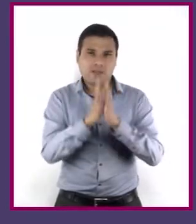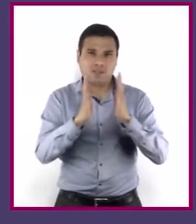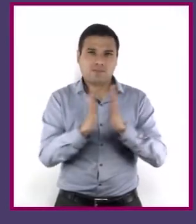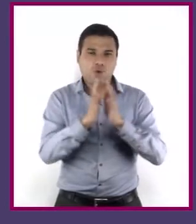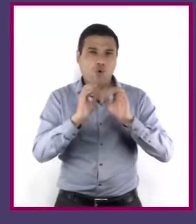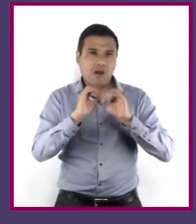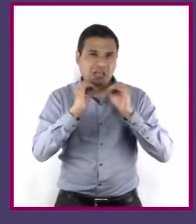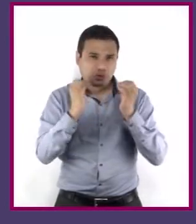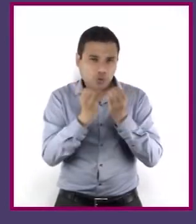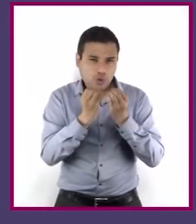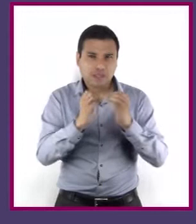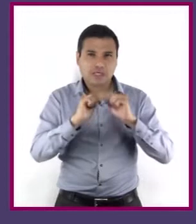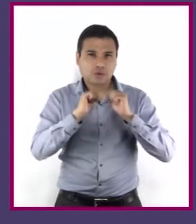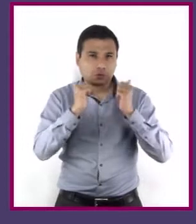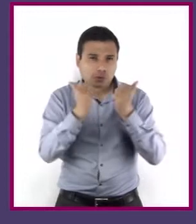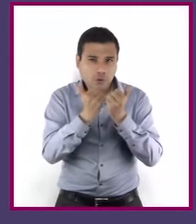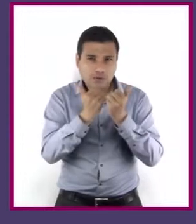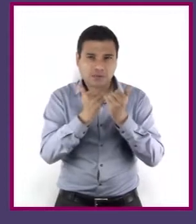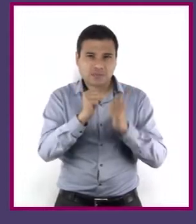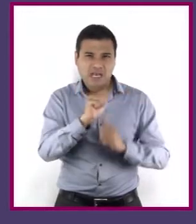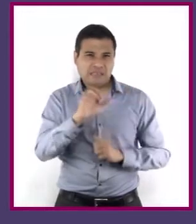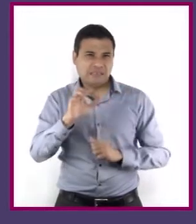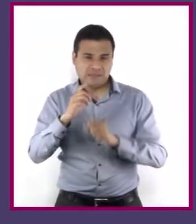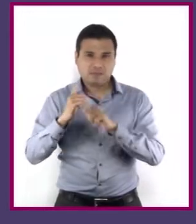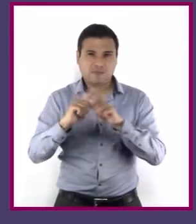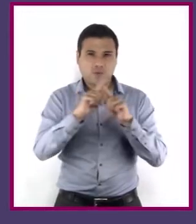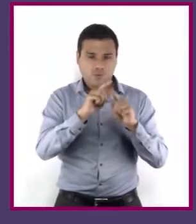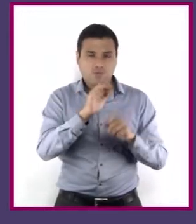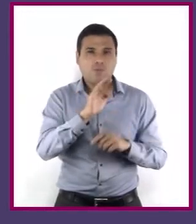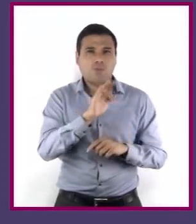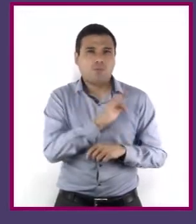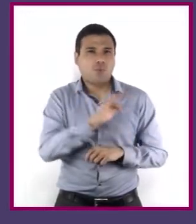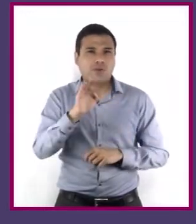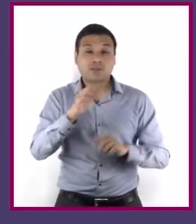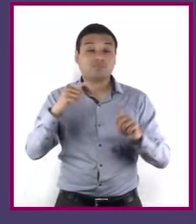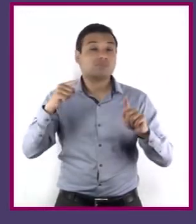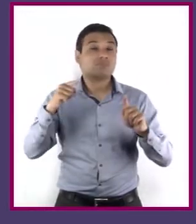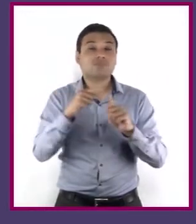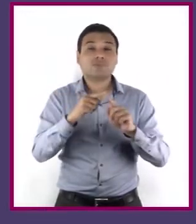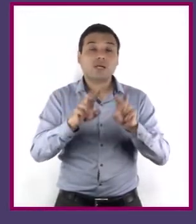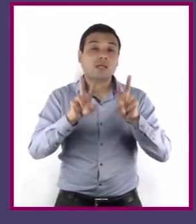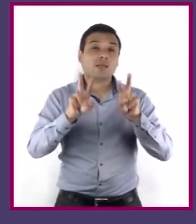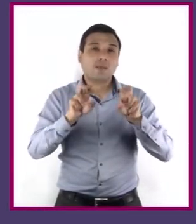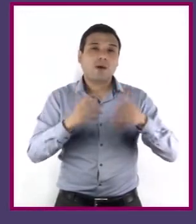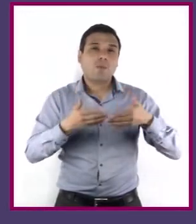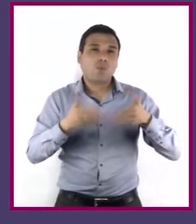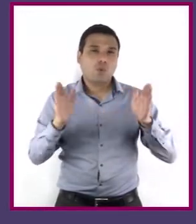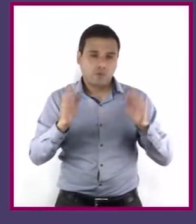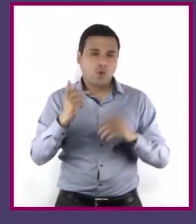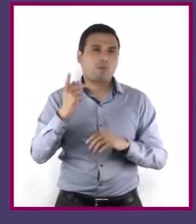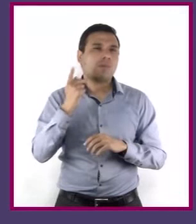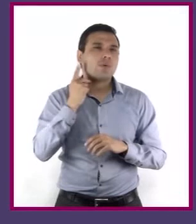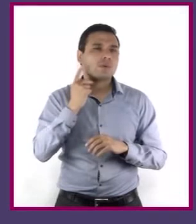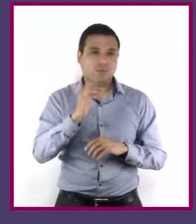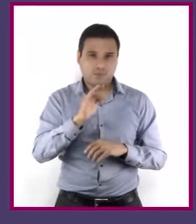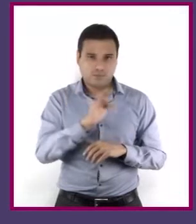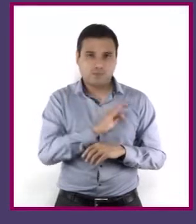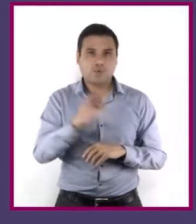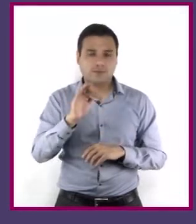y asociaciones no gubernamentales que se ocupen de la vida pública y política del